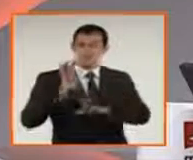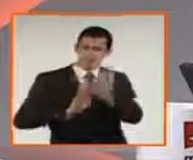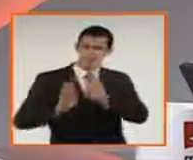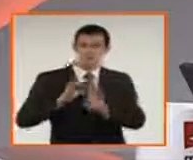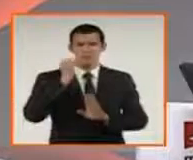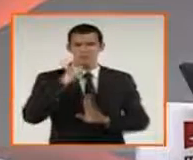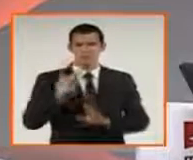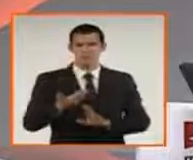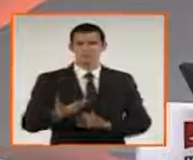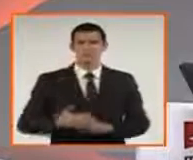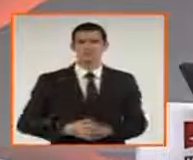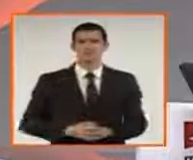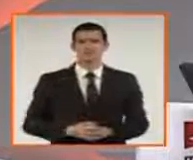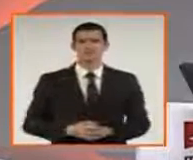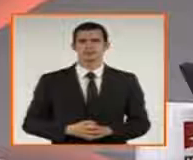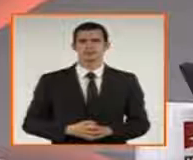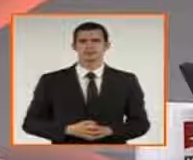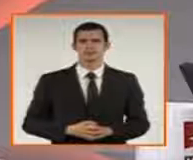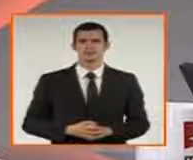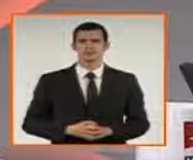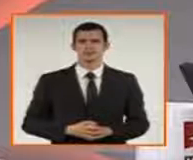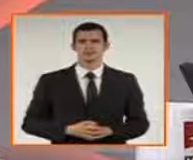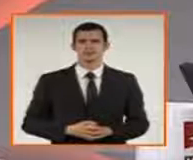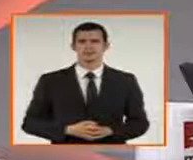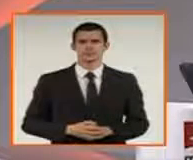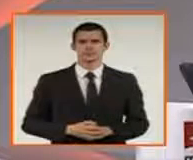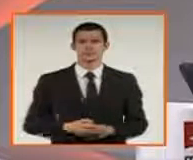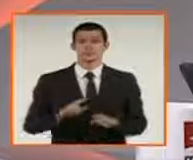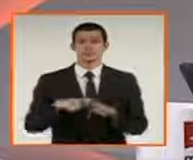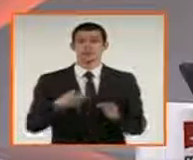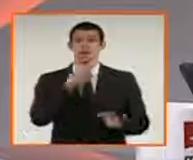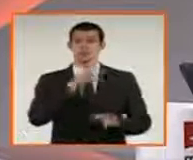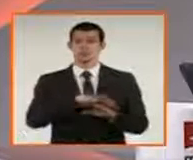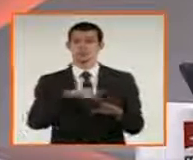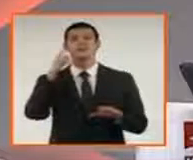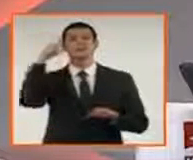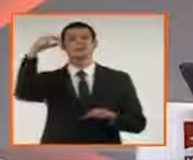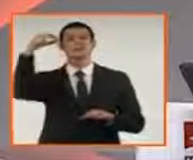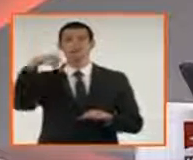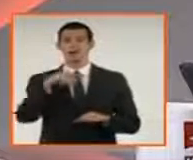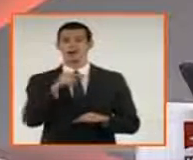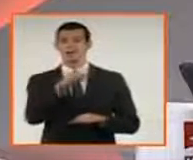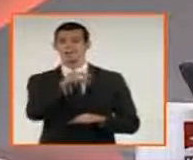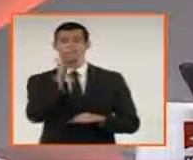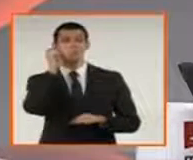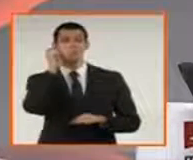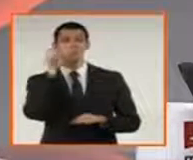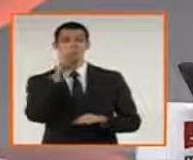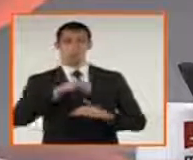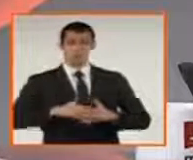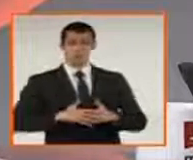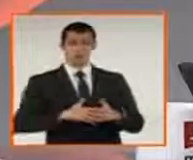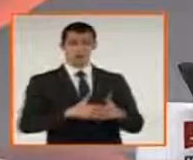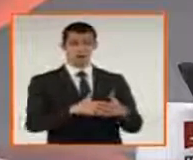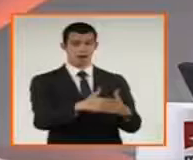de su madre o su padre, pueda reclamar alimentos, en este caso, desde ese momento